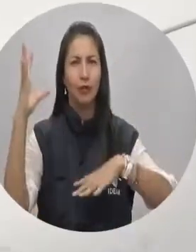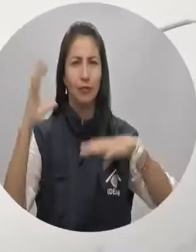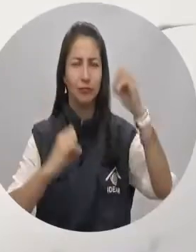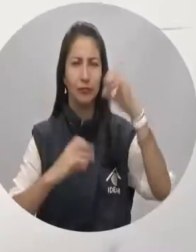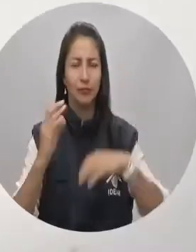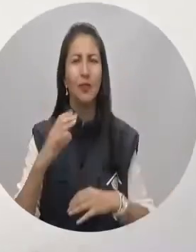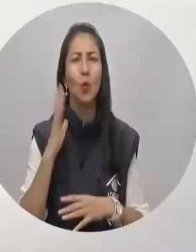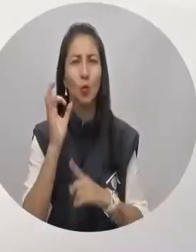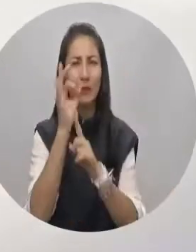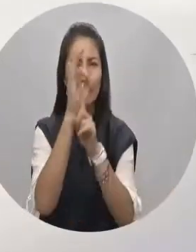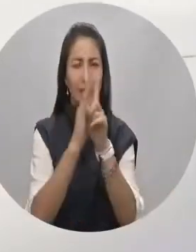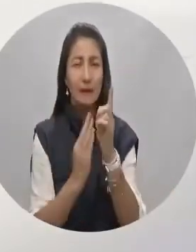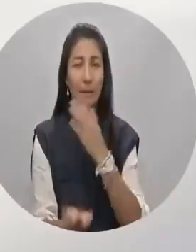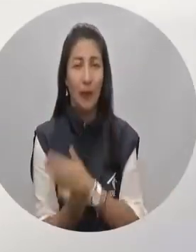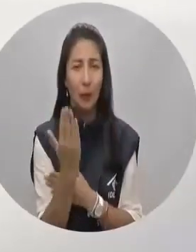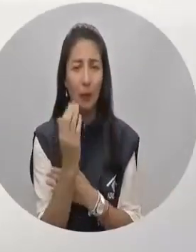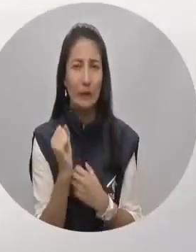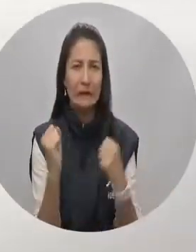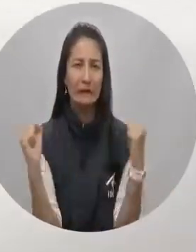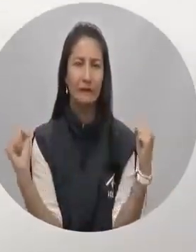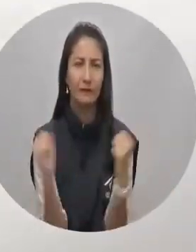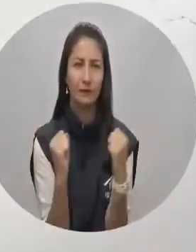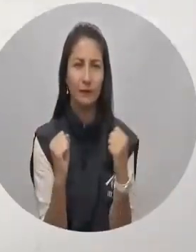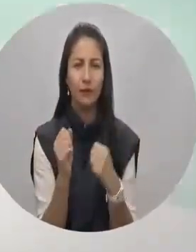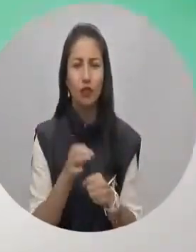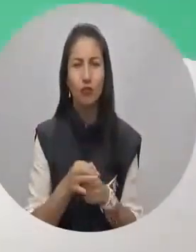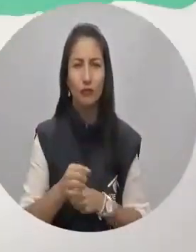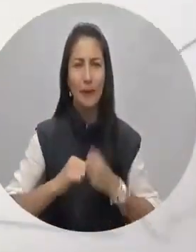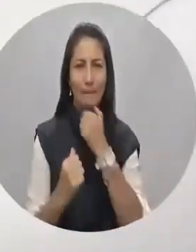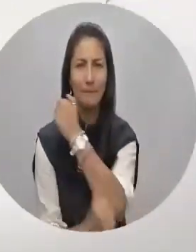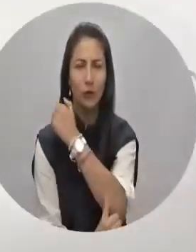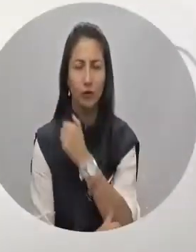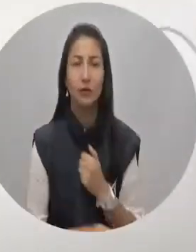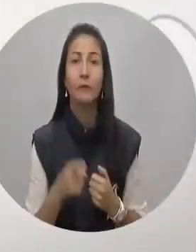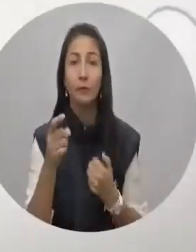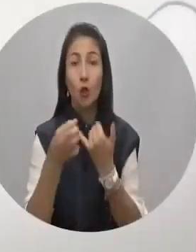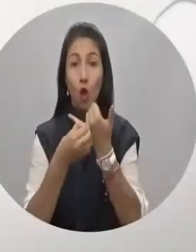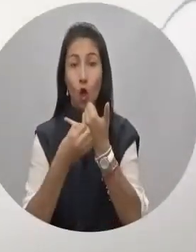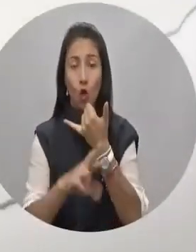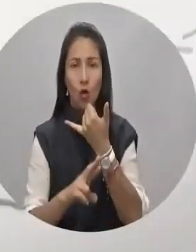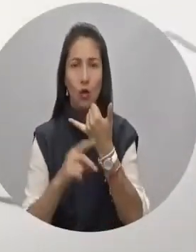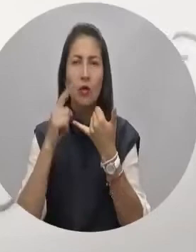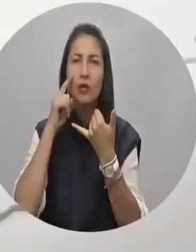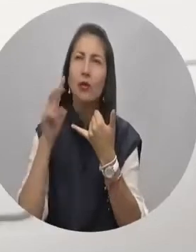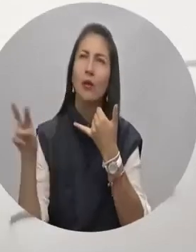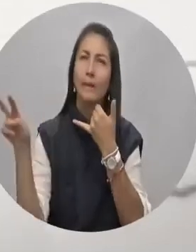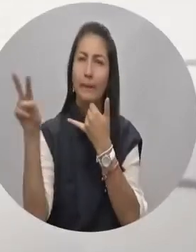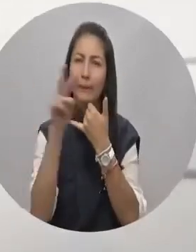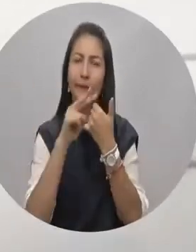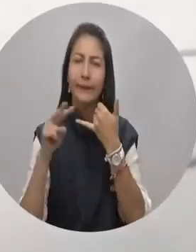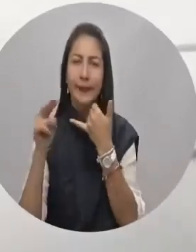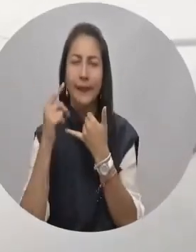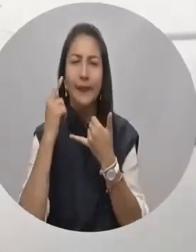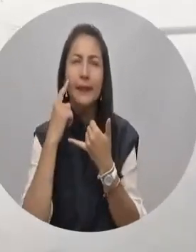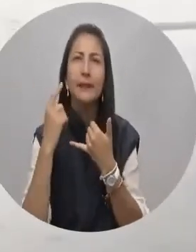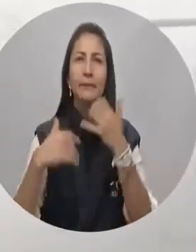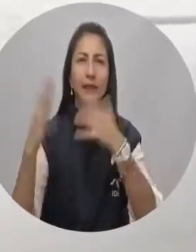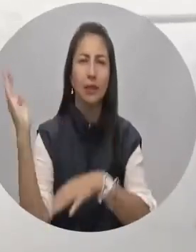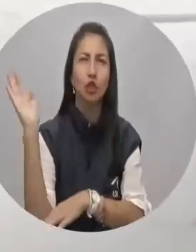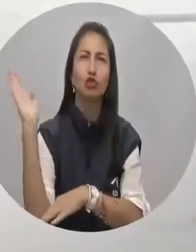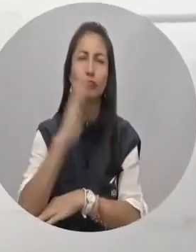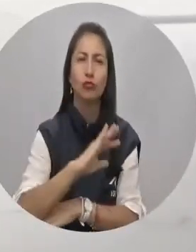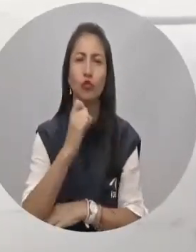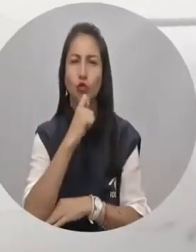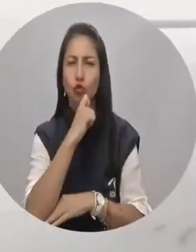de bajas temperaturas en la madrugada del altiplano cundiboyacense. La Orinoquía tendrá una jornada caracterizada por amplios espacios de